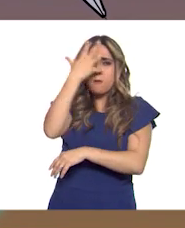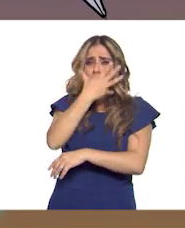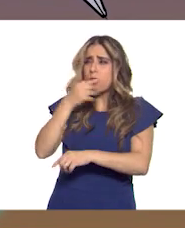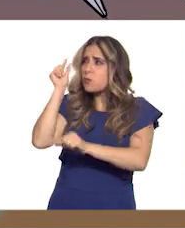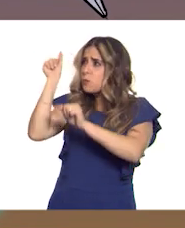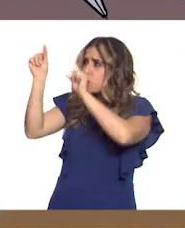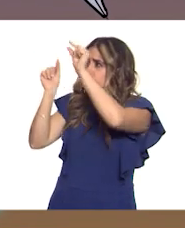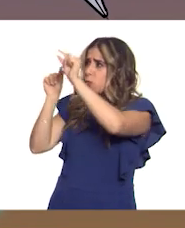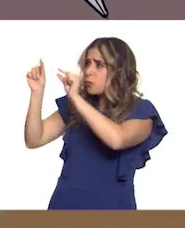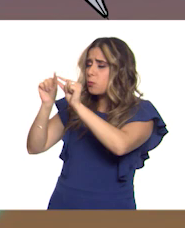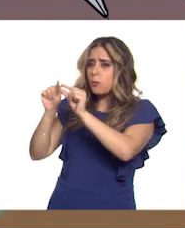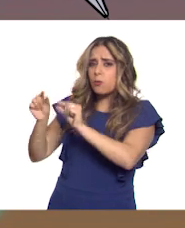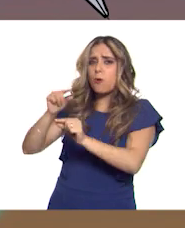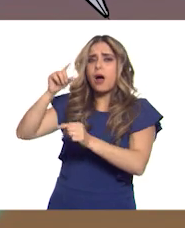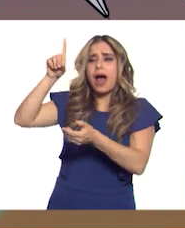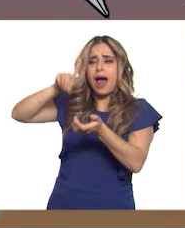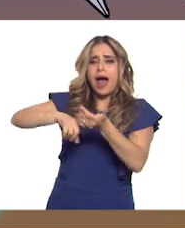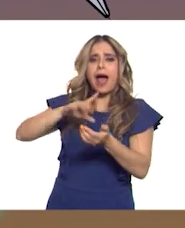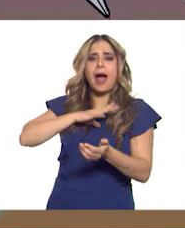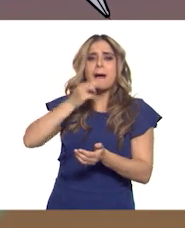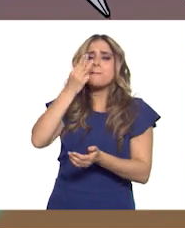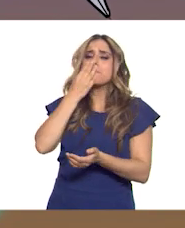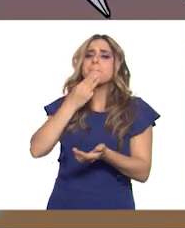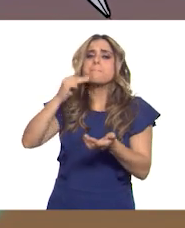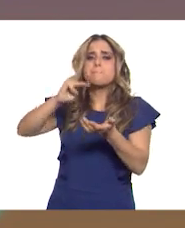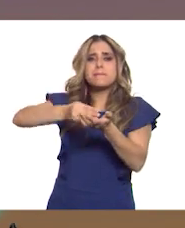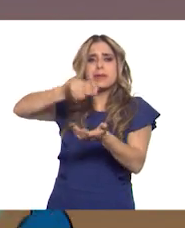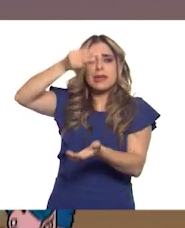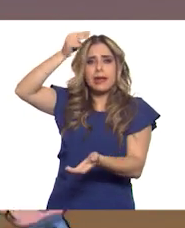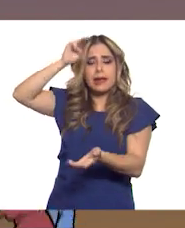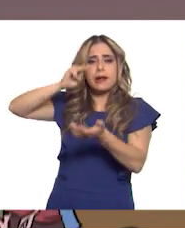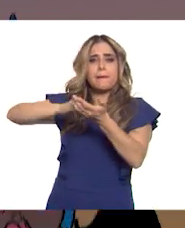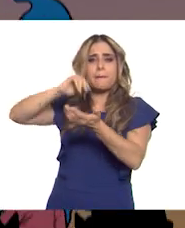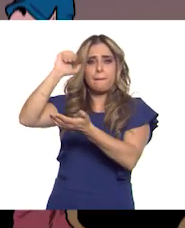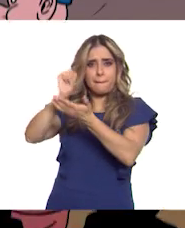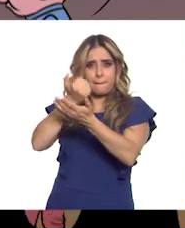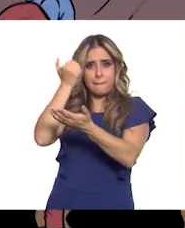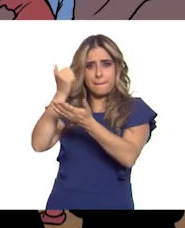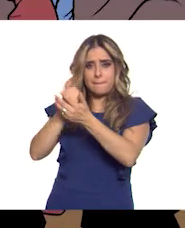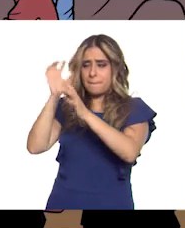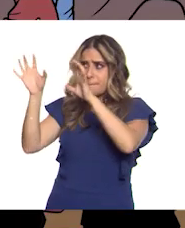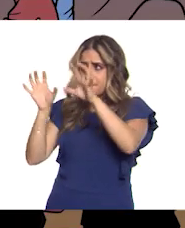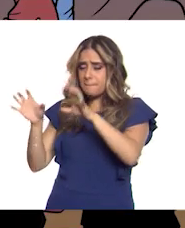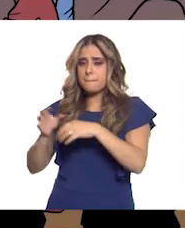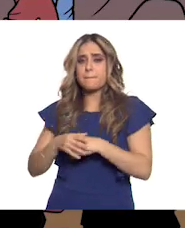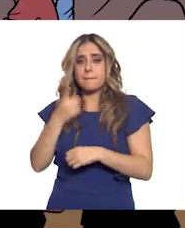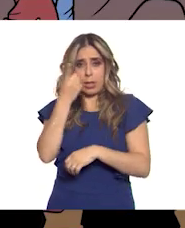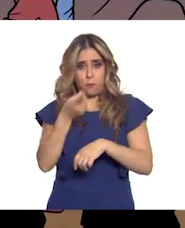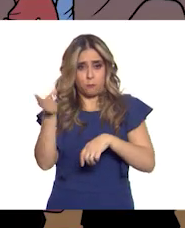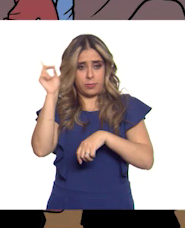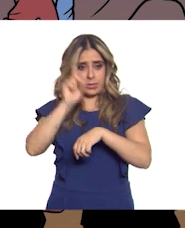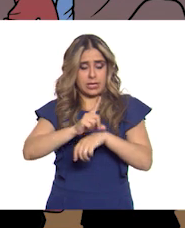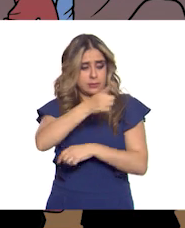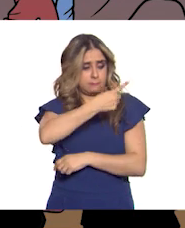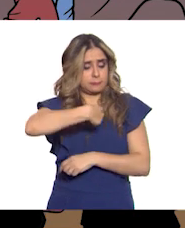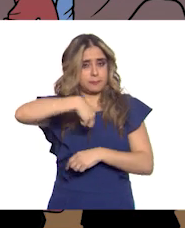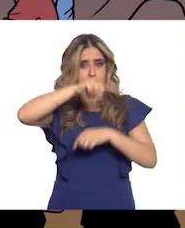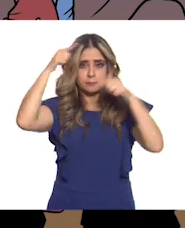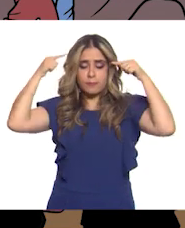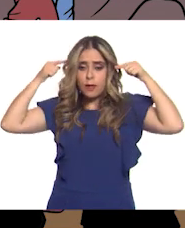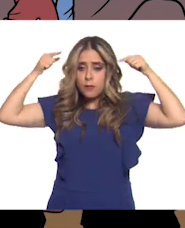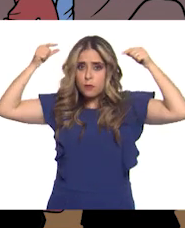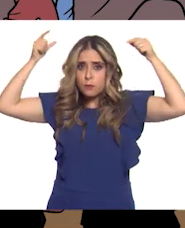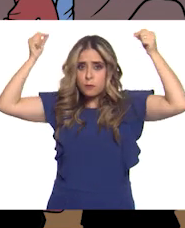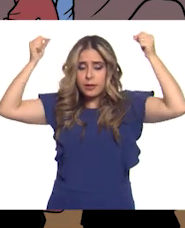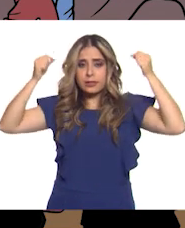un lienzo lleno de miel donde se arrojasen granos de arroz. Un día, nosotros, los escuadrones, que tenemos